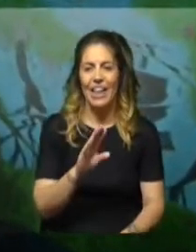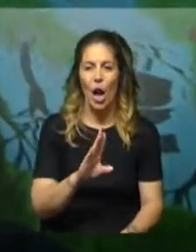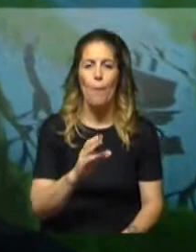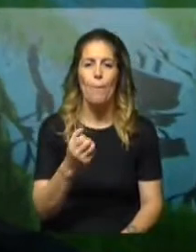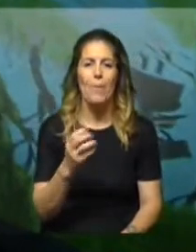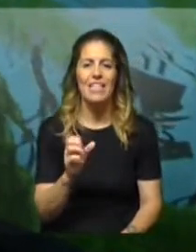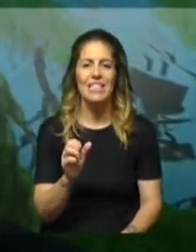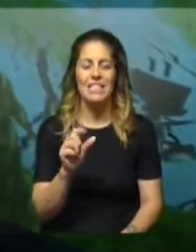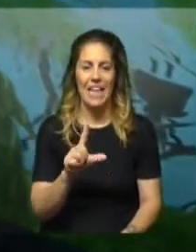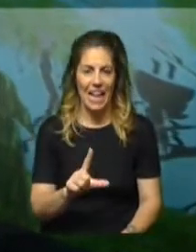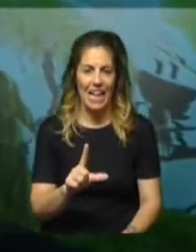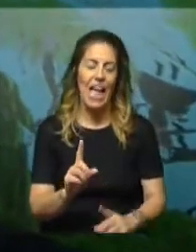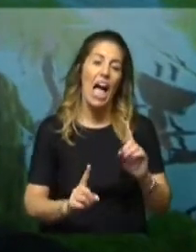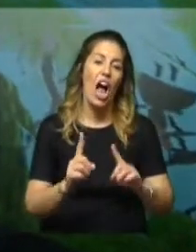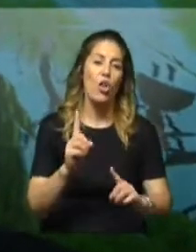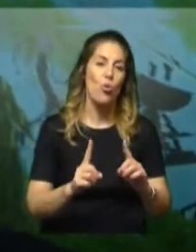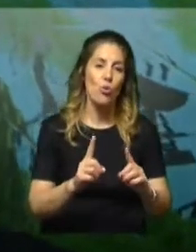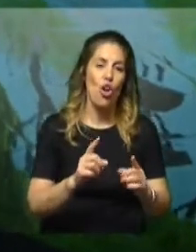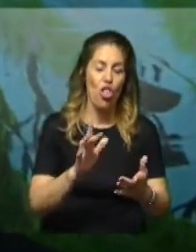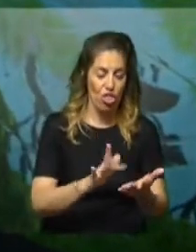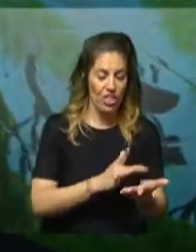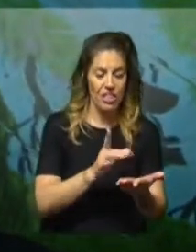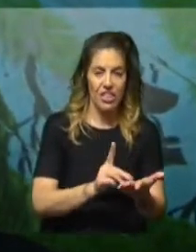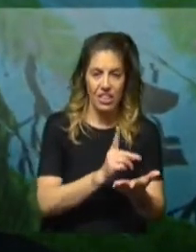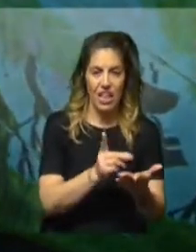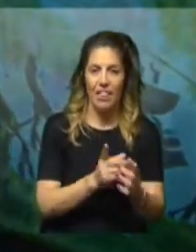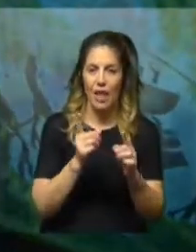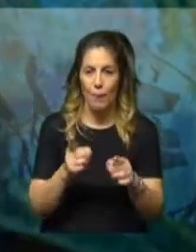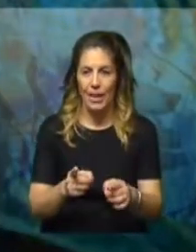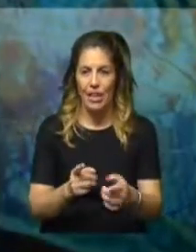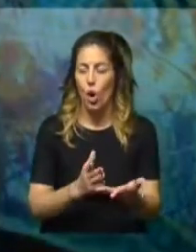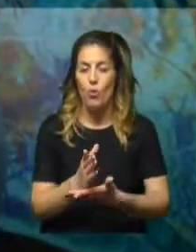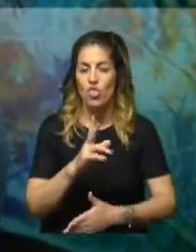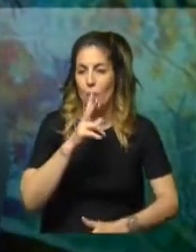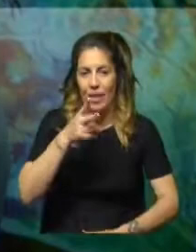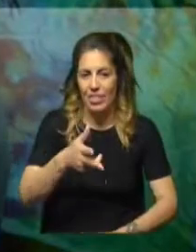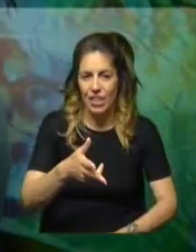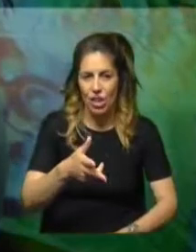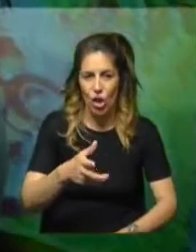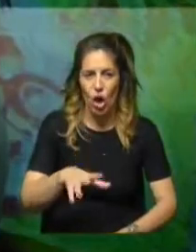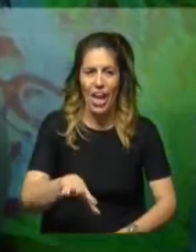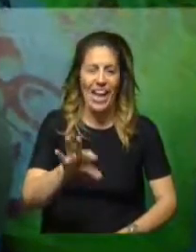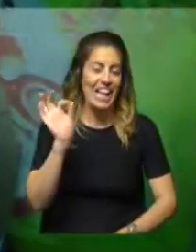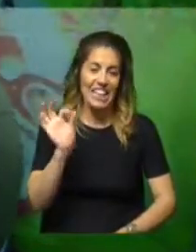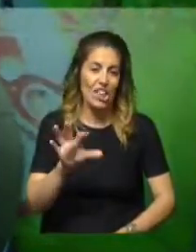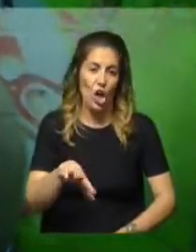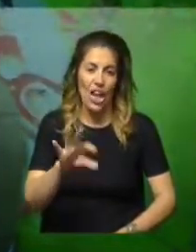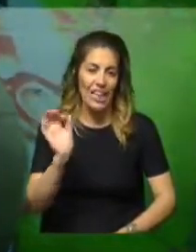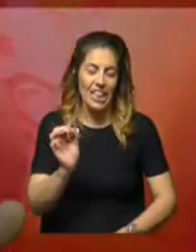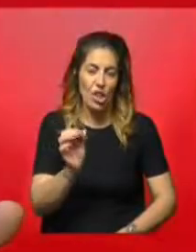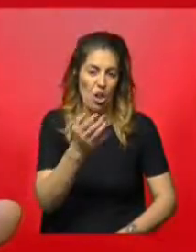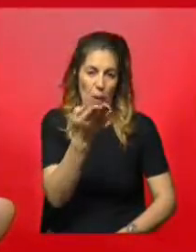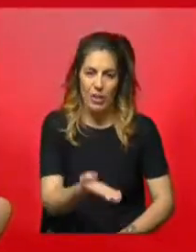mucho trabajo digital alguno también Y como siempre digo elegidos caprichosamente los personajes